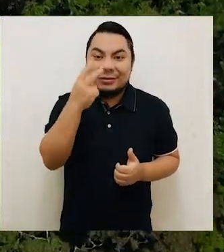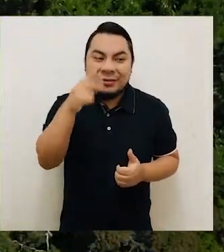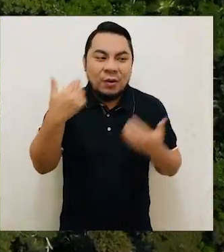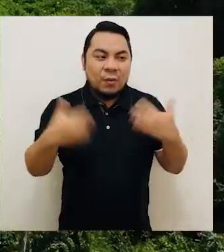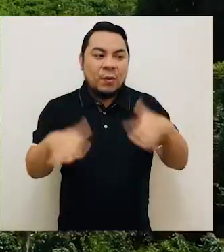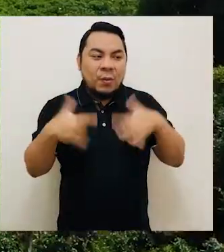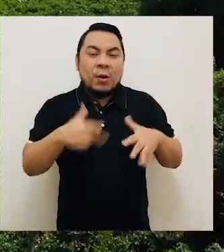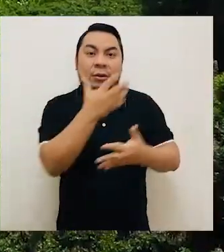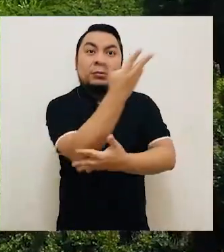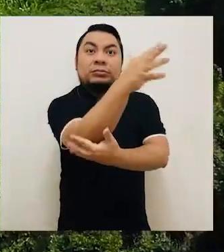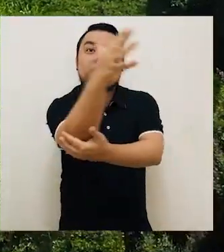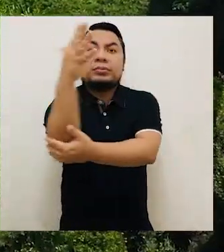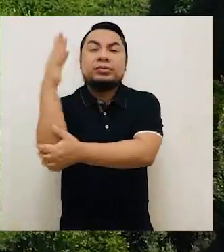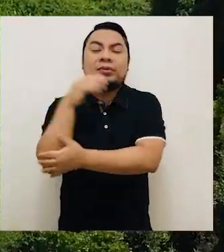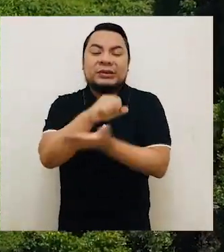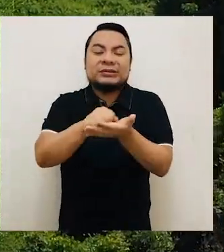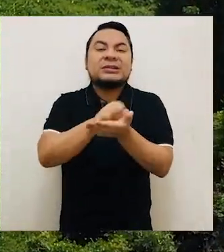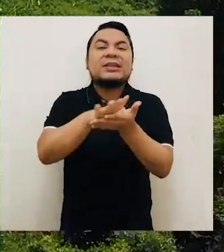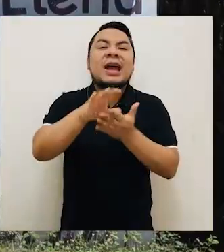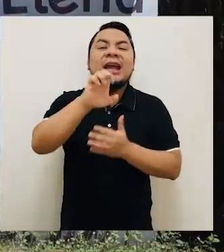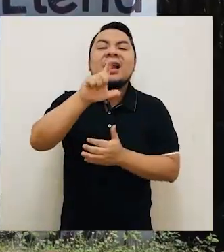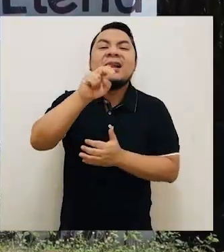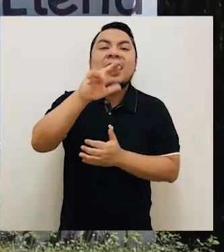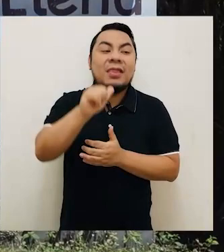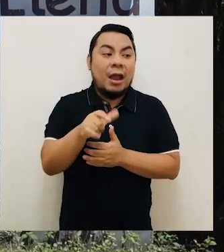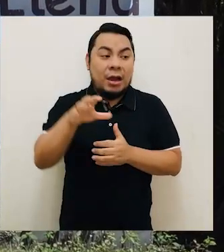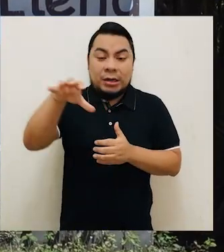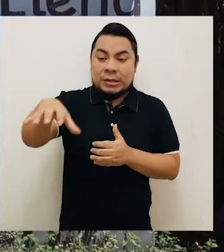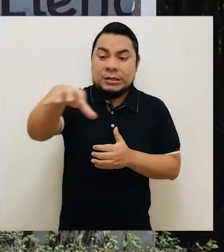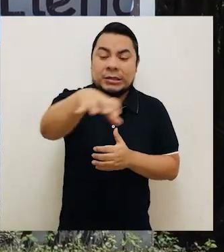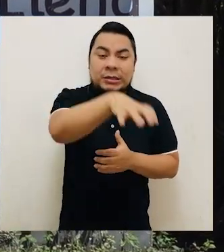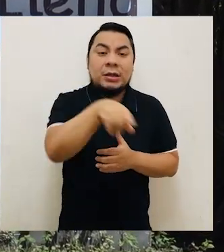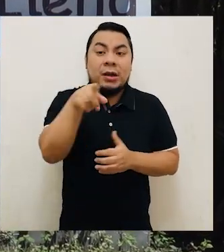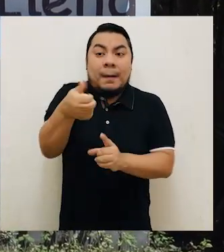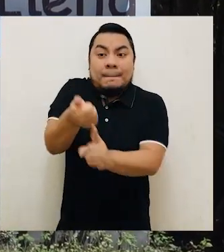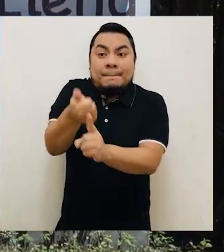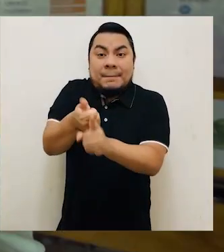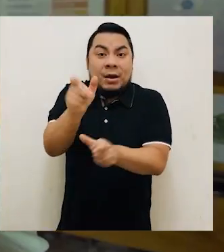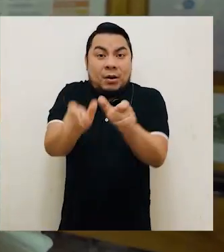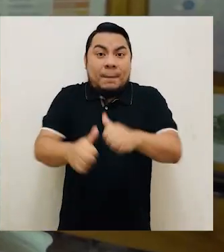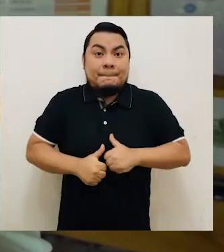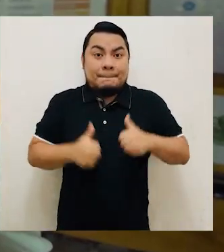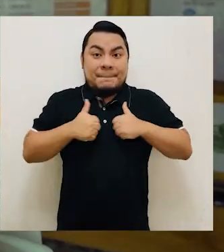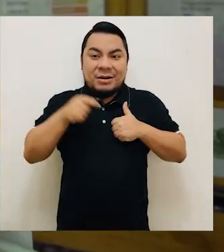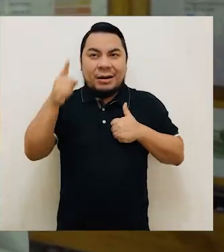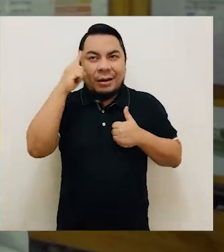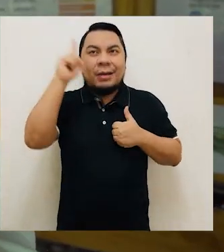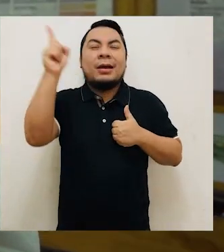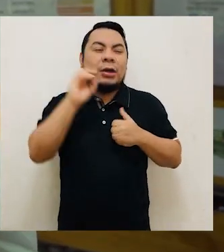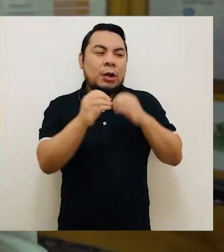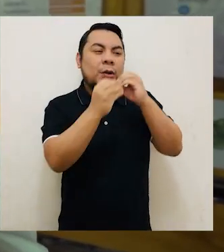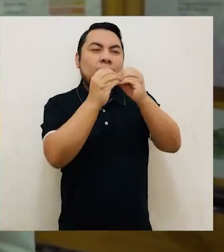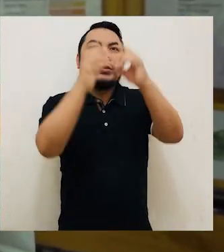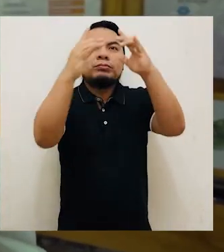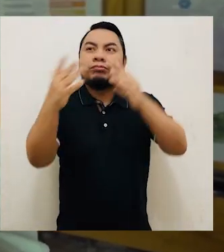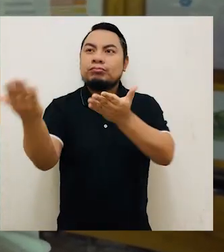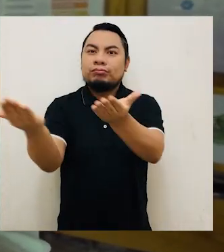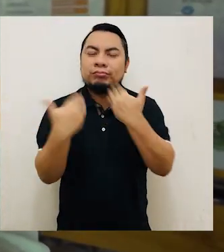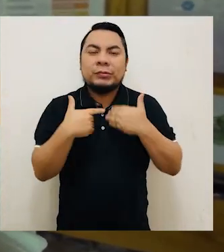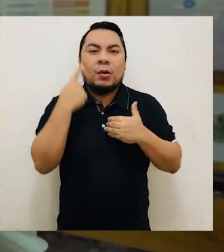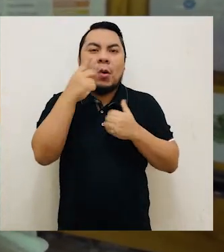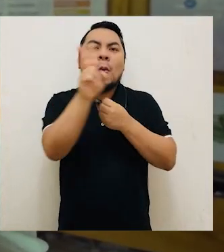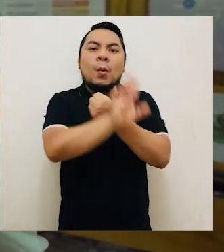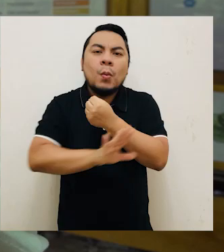la Reserva Ecológica de Santa Elena, un emprendimiento que empezó por iniciativa propia de los mismos pobladores de este hermoso lugar con el objetivo